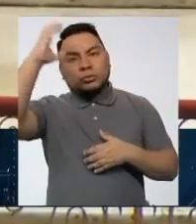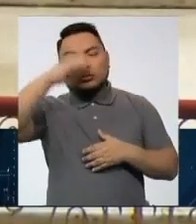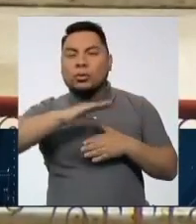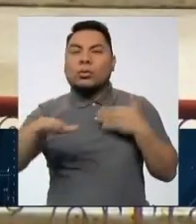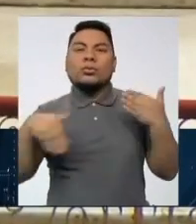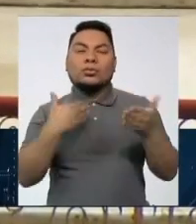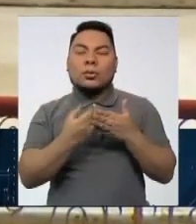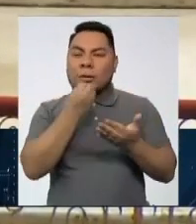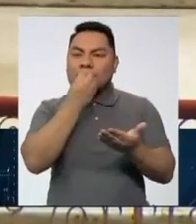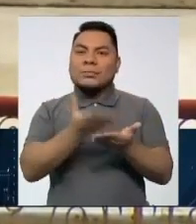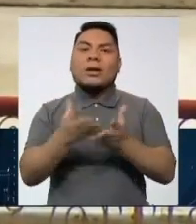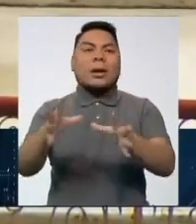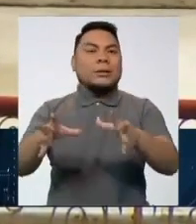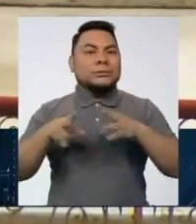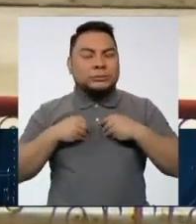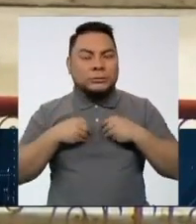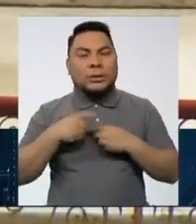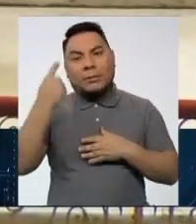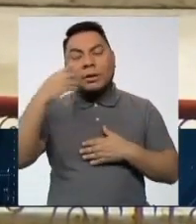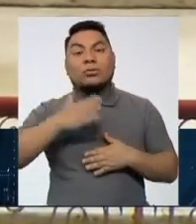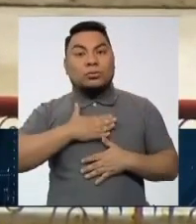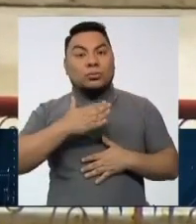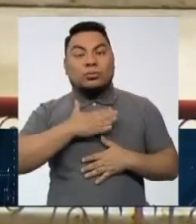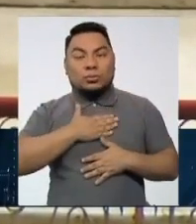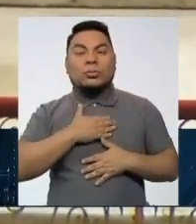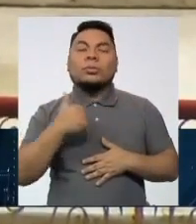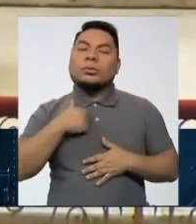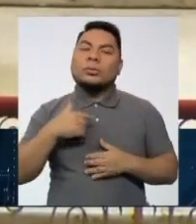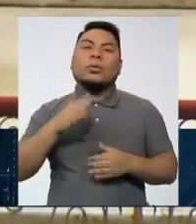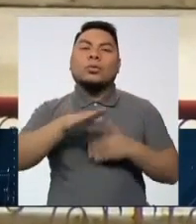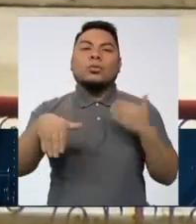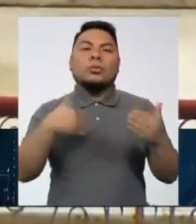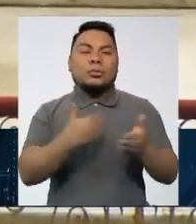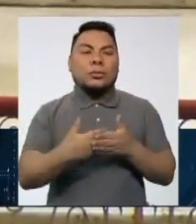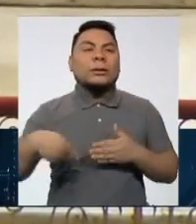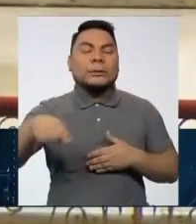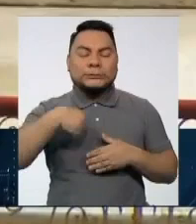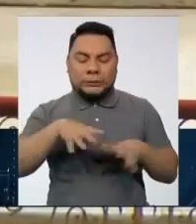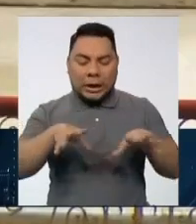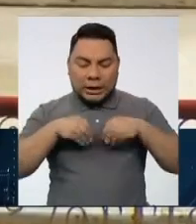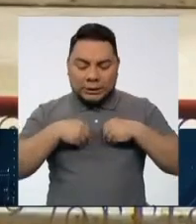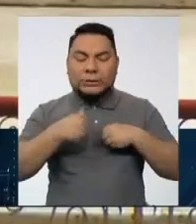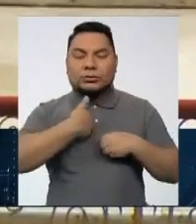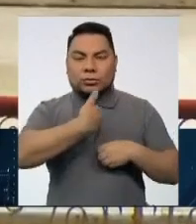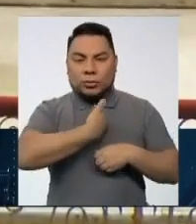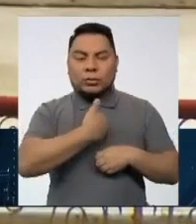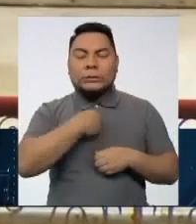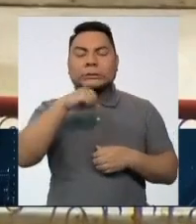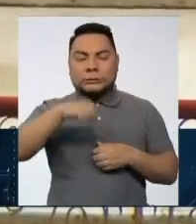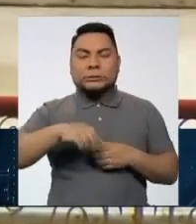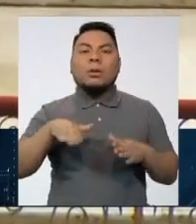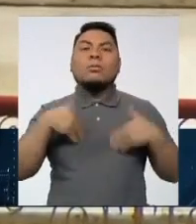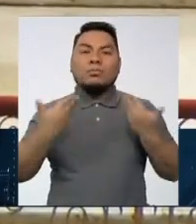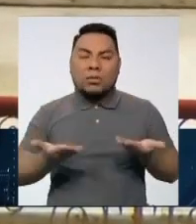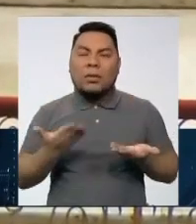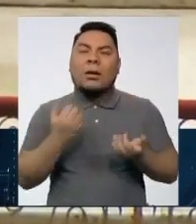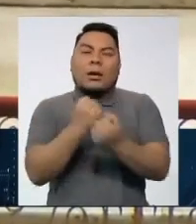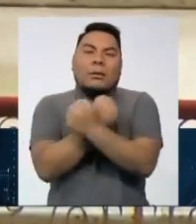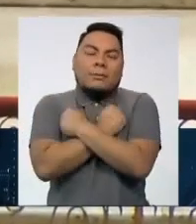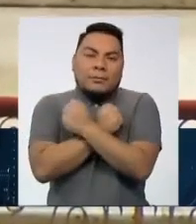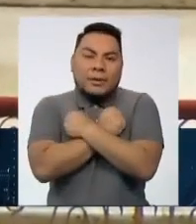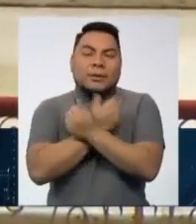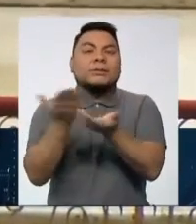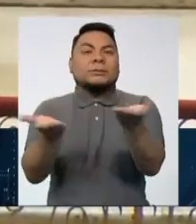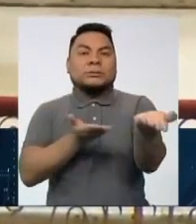bien recibido, para que yo, enteramente reconociendo, pueda en todo amar